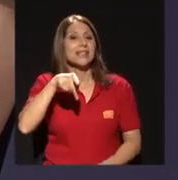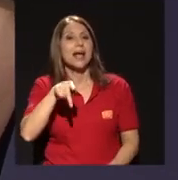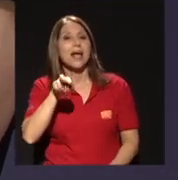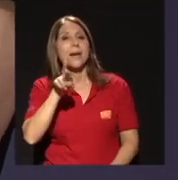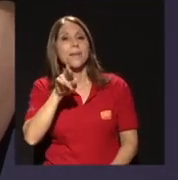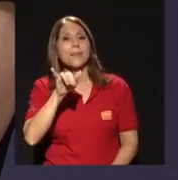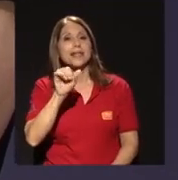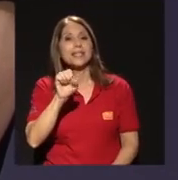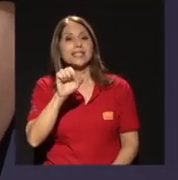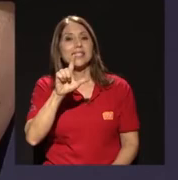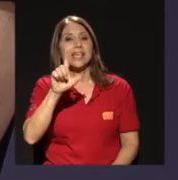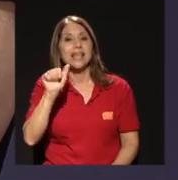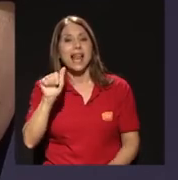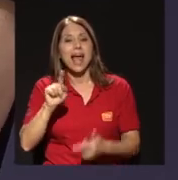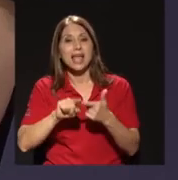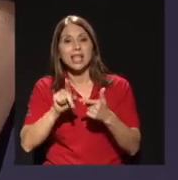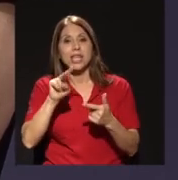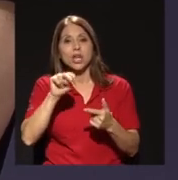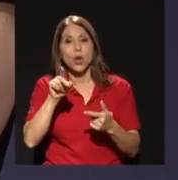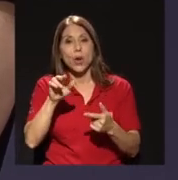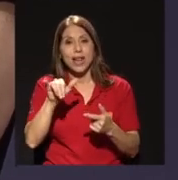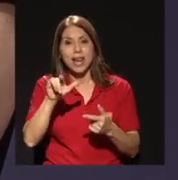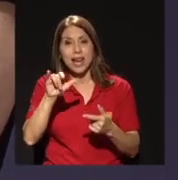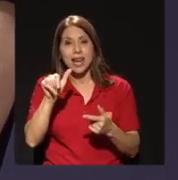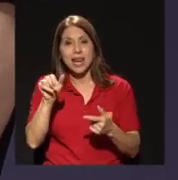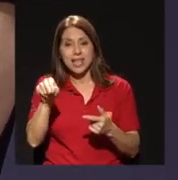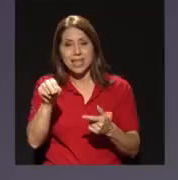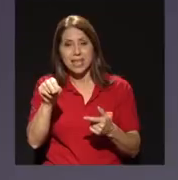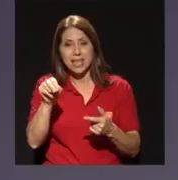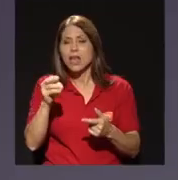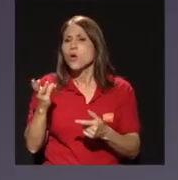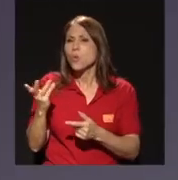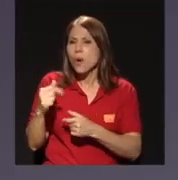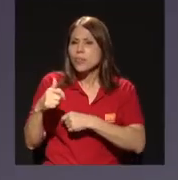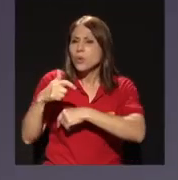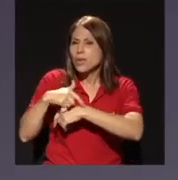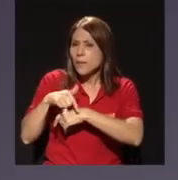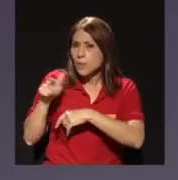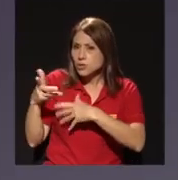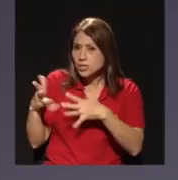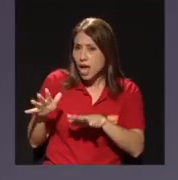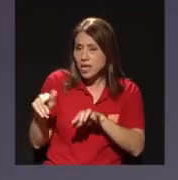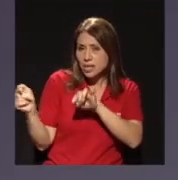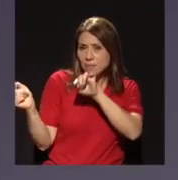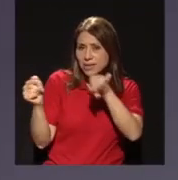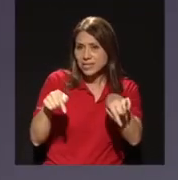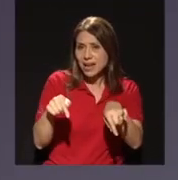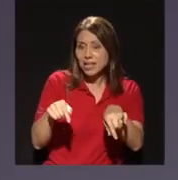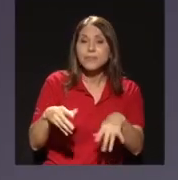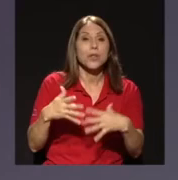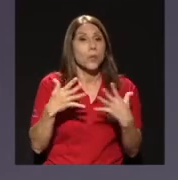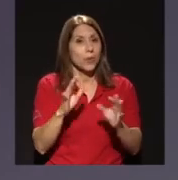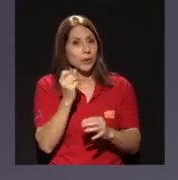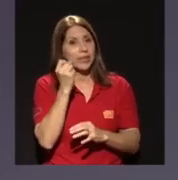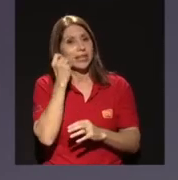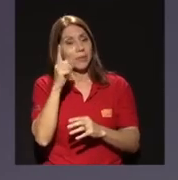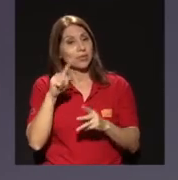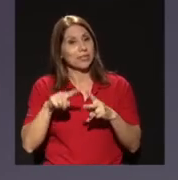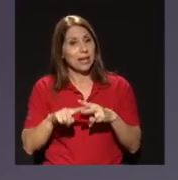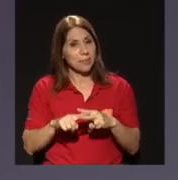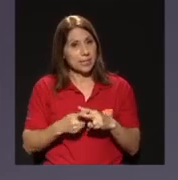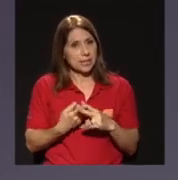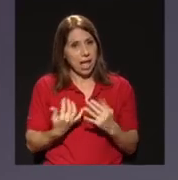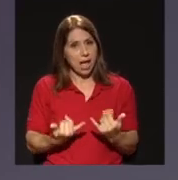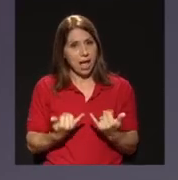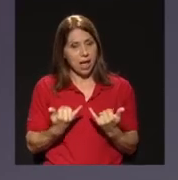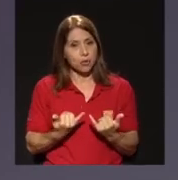tiempo más o menos ellas podrán estar ahí? Bueno, entendamos que están empezando, ¿verdad? Es un